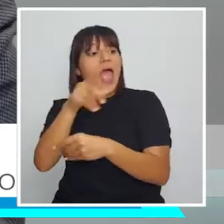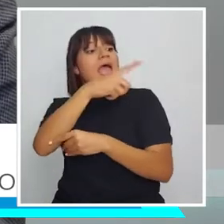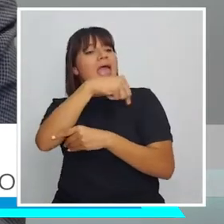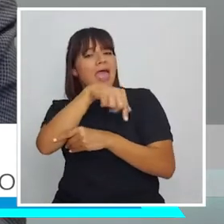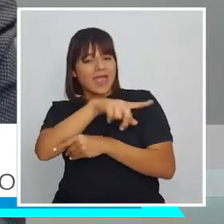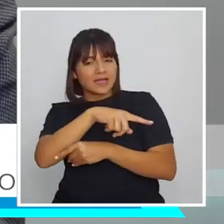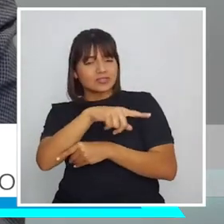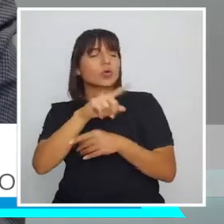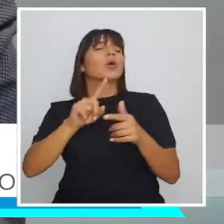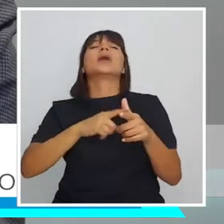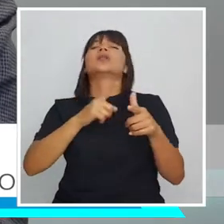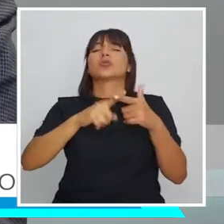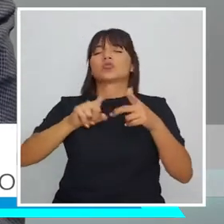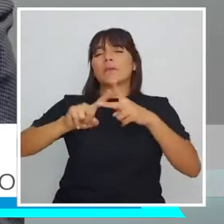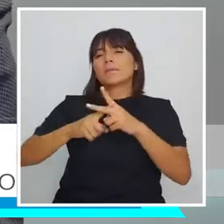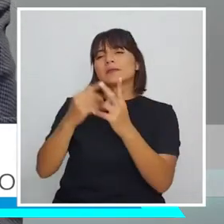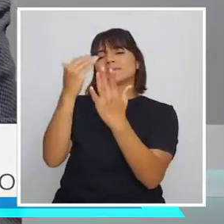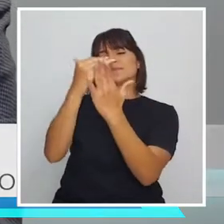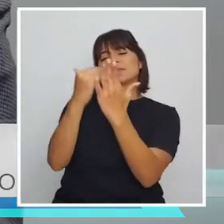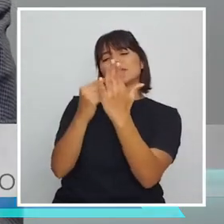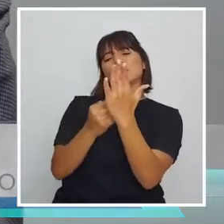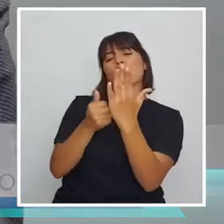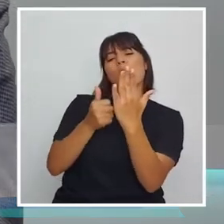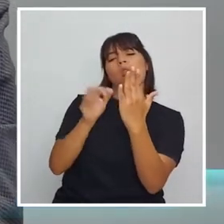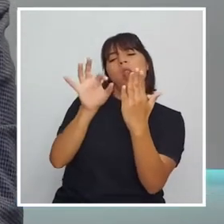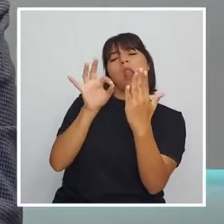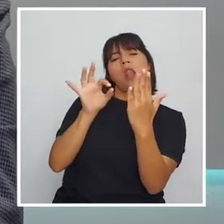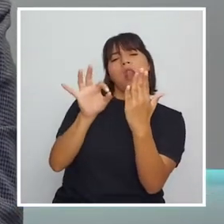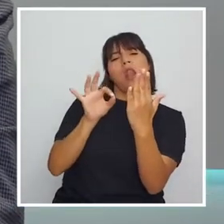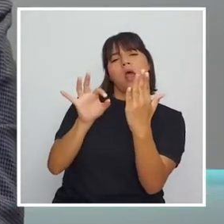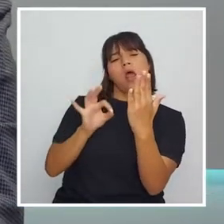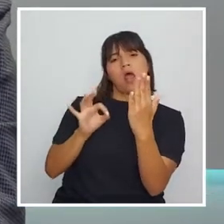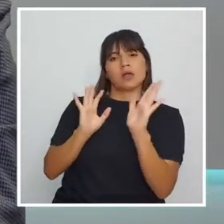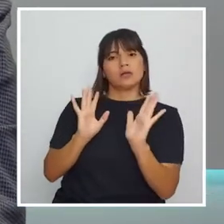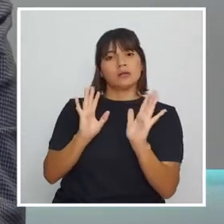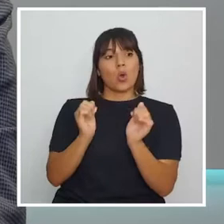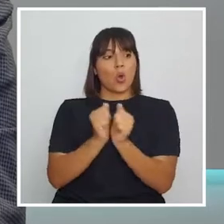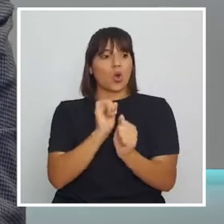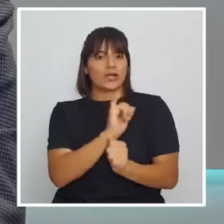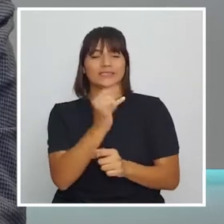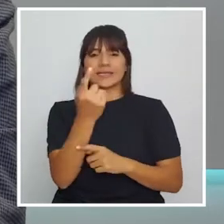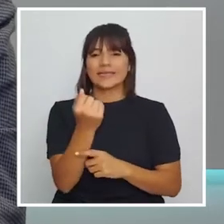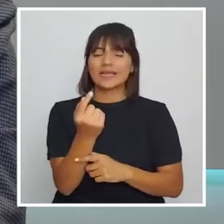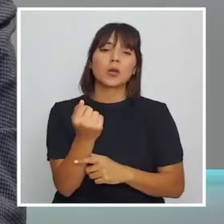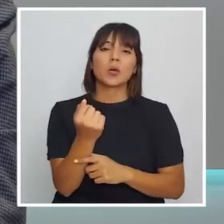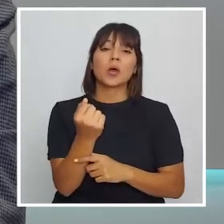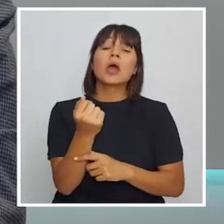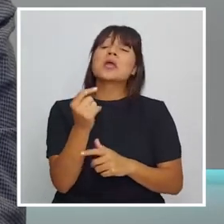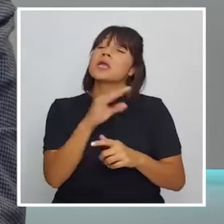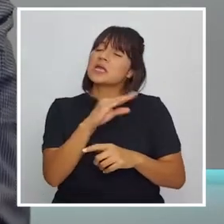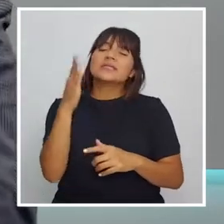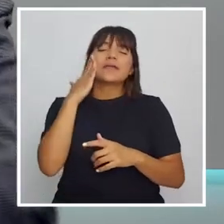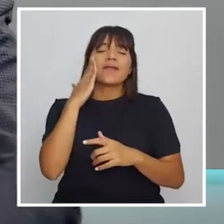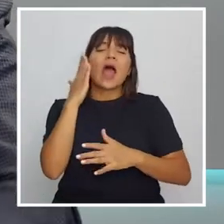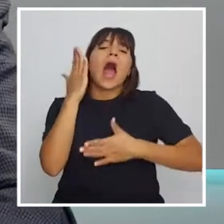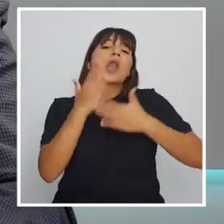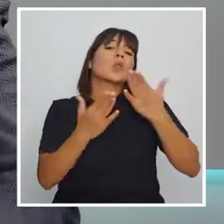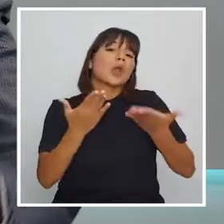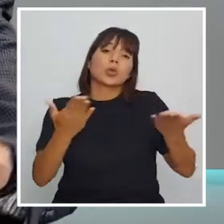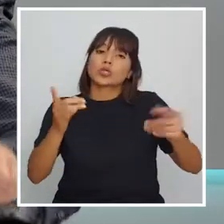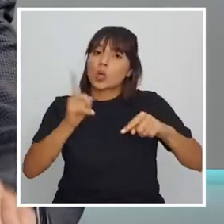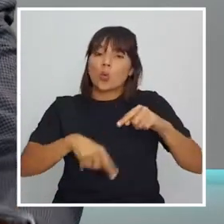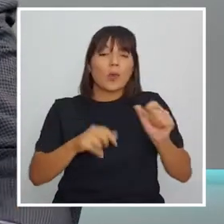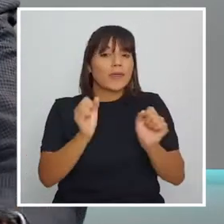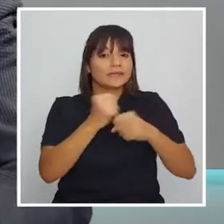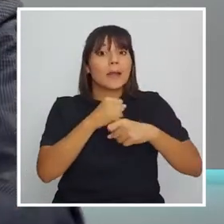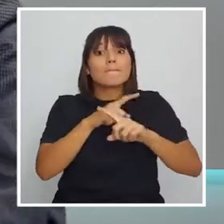lista, lo que quería, y entonces posiblemente significa que algunas otras cosas quedan por fuera, pero ya me